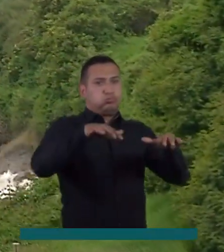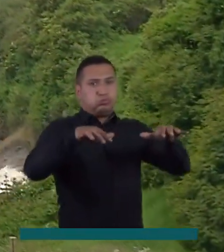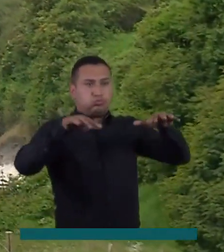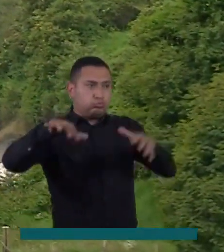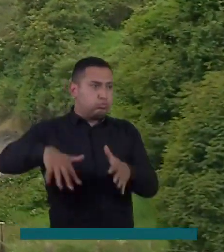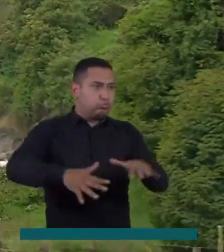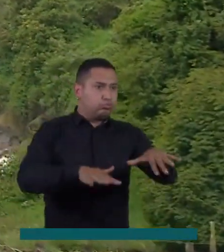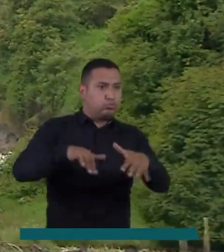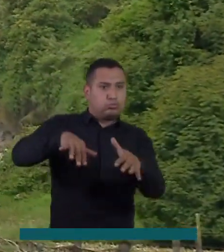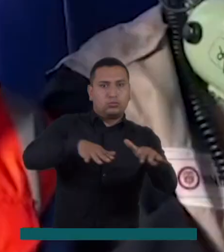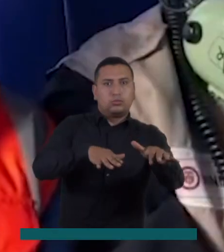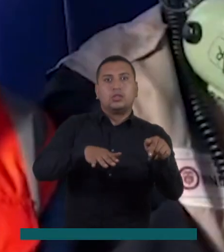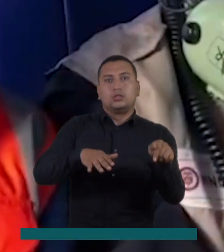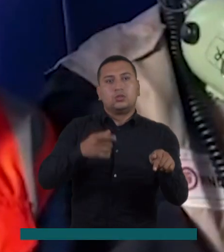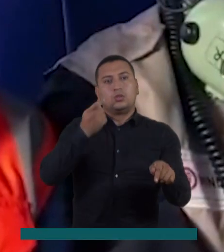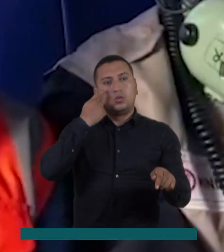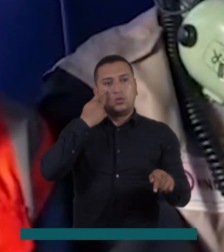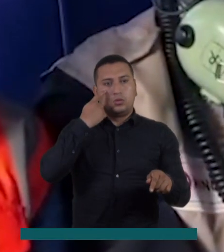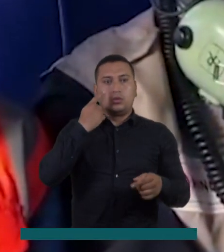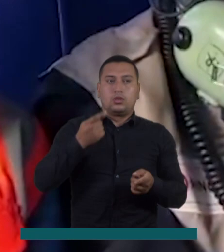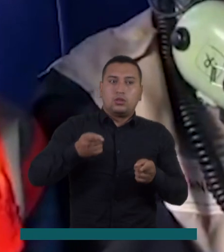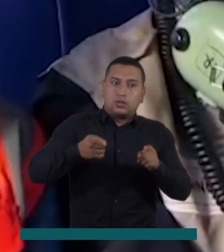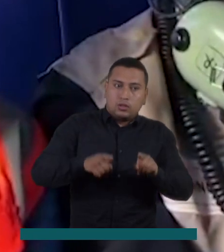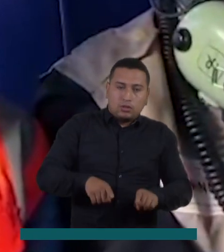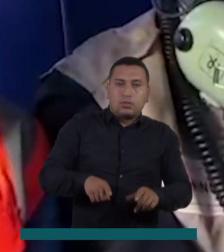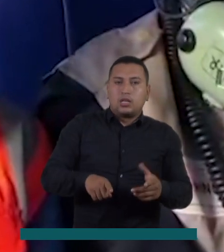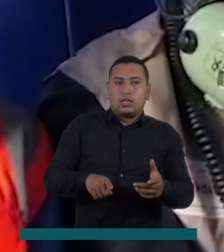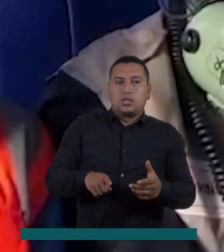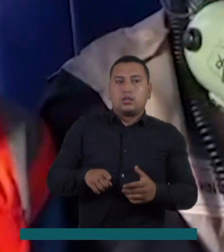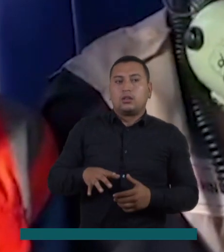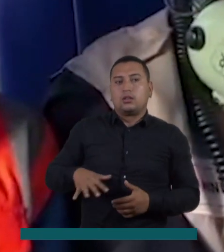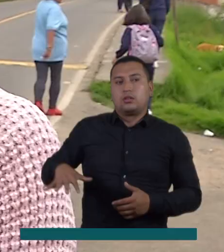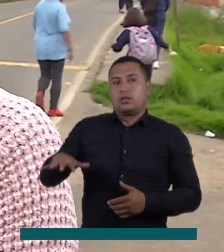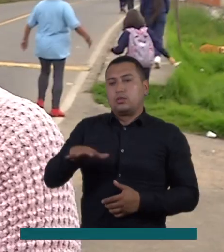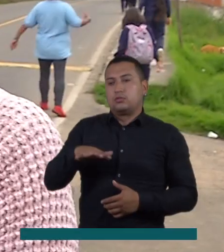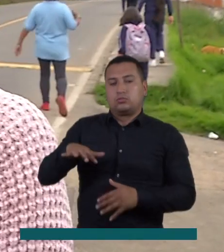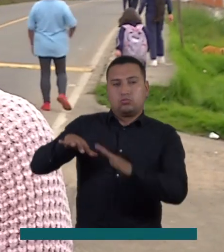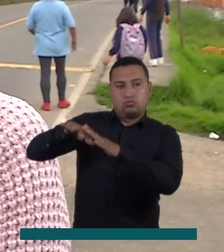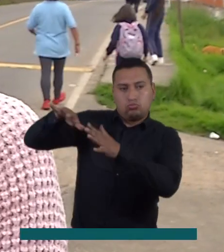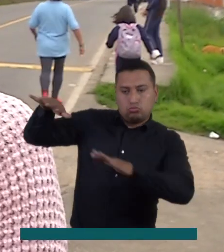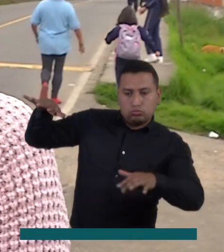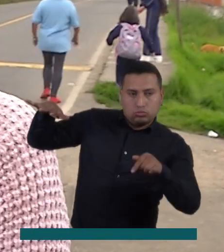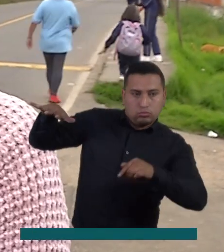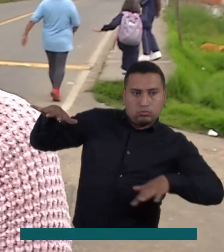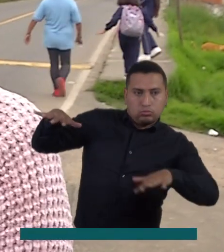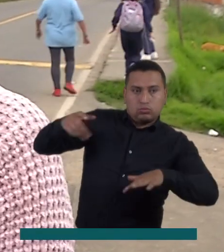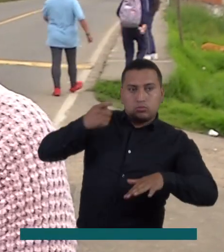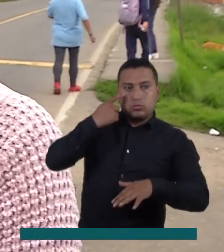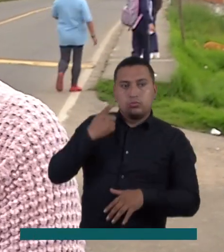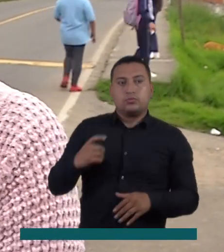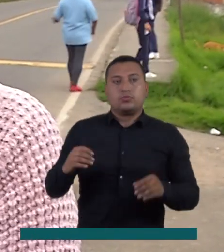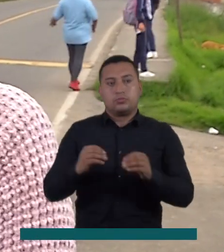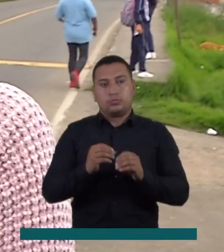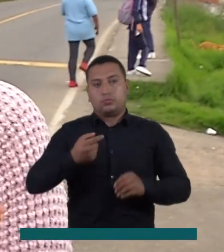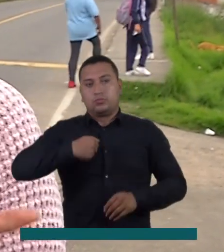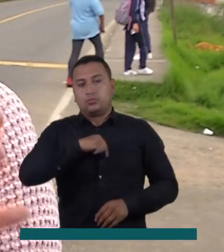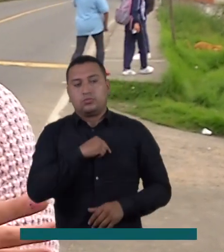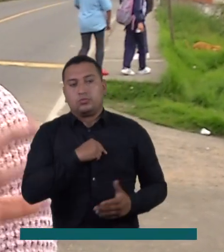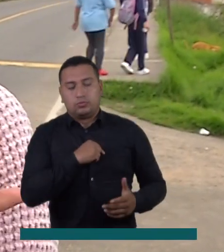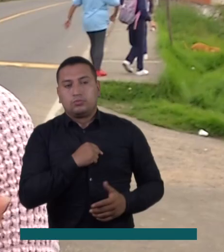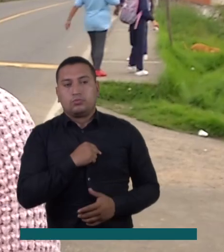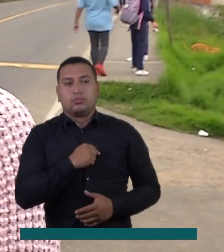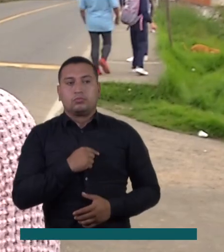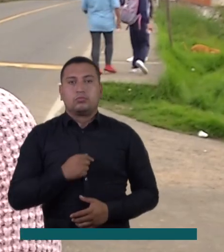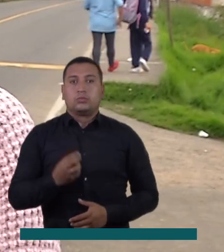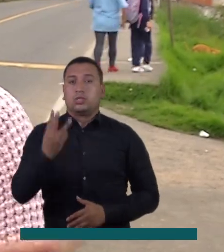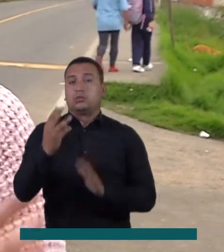cuenca alta como en la media, y de igual manera a los aportantes de la cuenca baja. Al pasar de los años, hemos tenido como 13 pidosodios